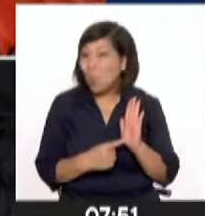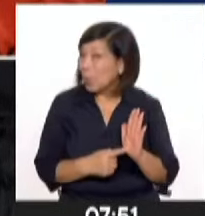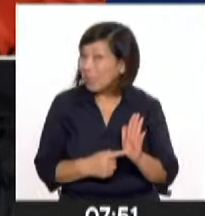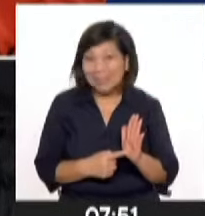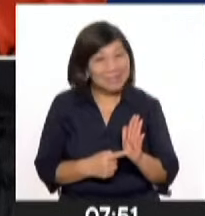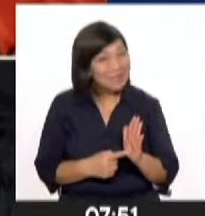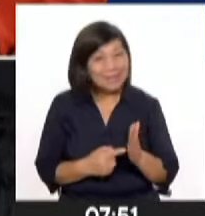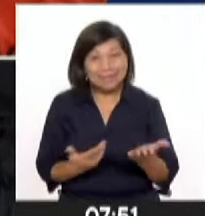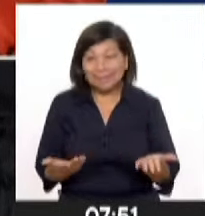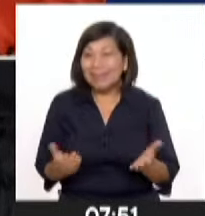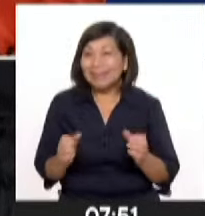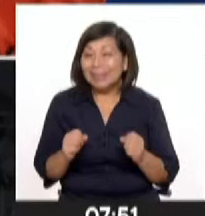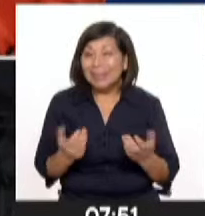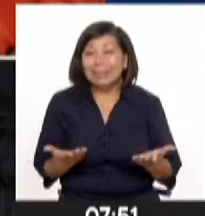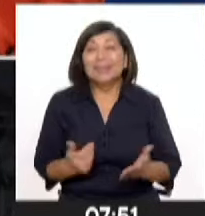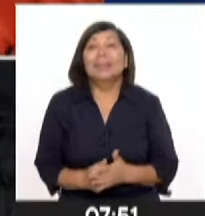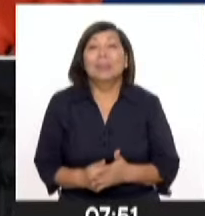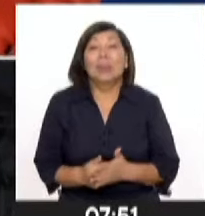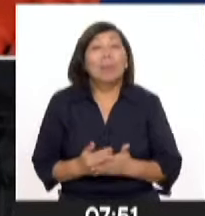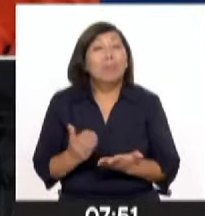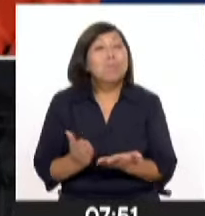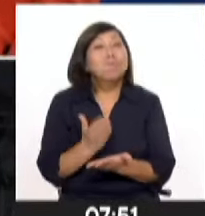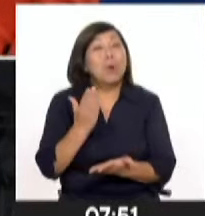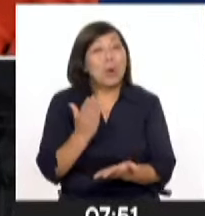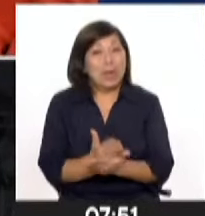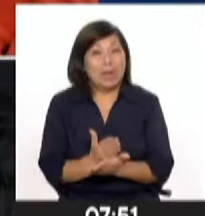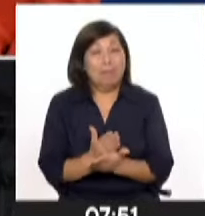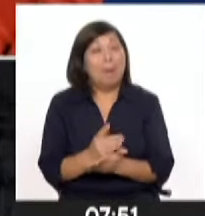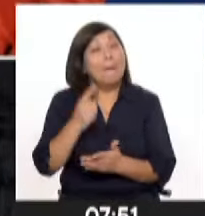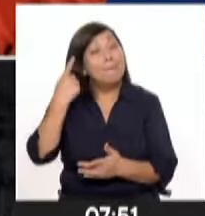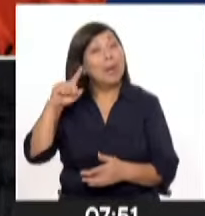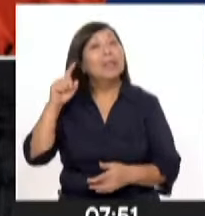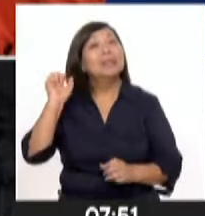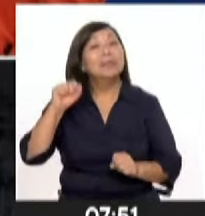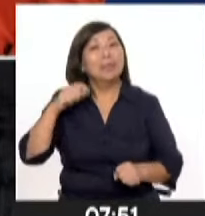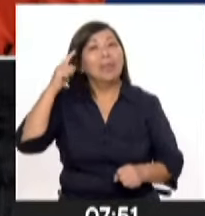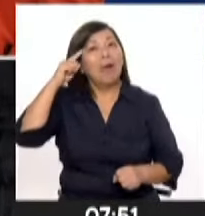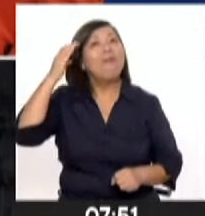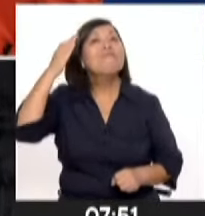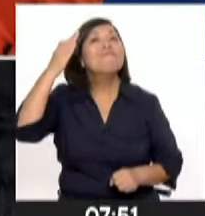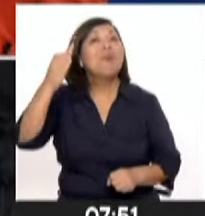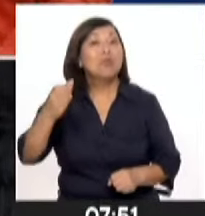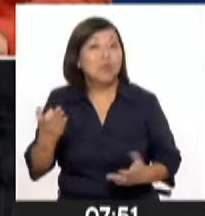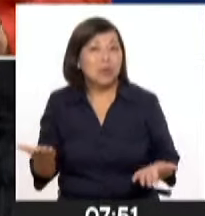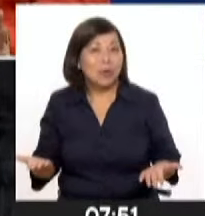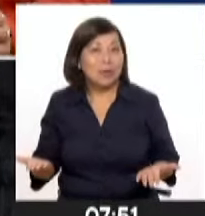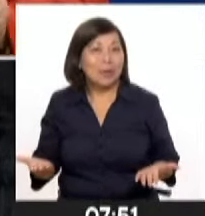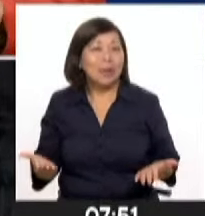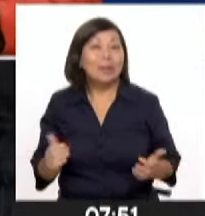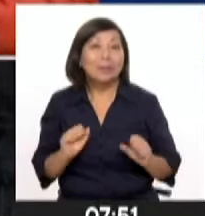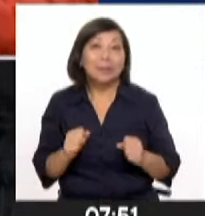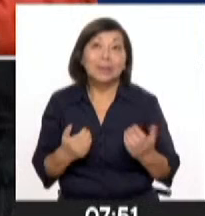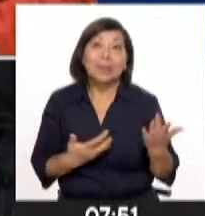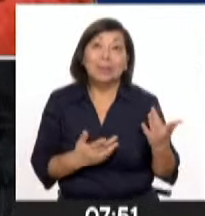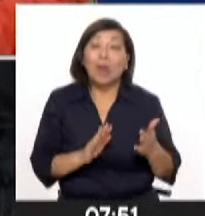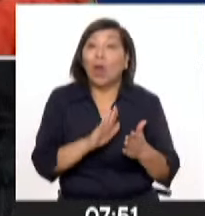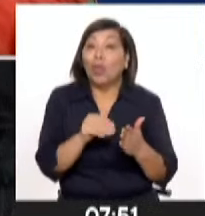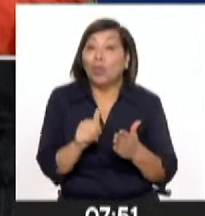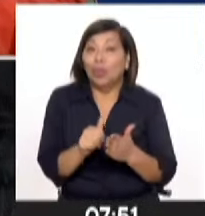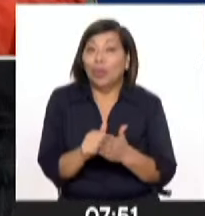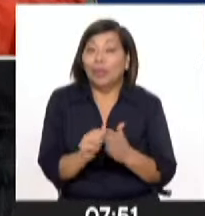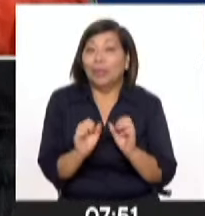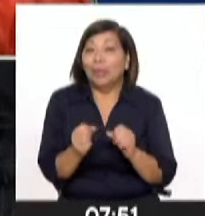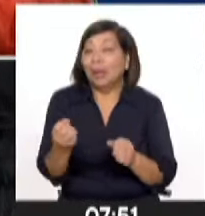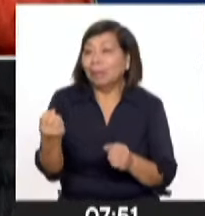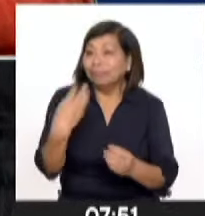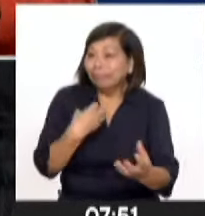evidenciamos que pueda existir un problema a futuro. Y también tengamos en cuenta que esperemos. Todo lo que nos